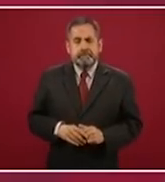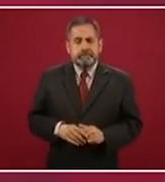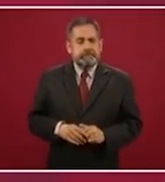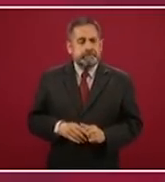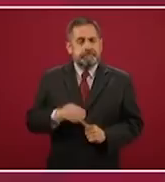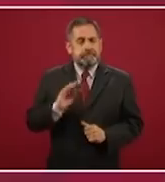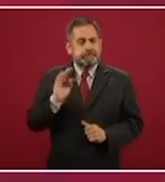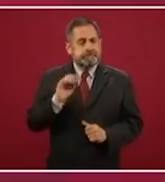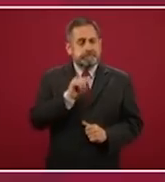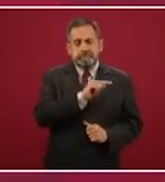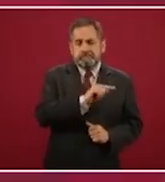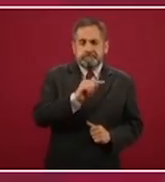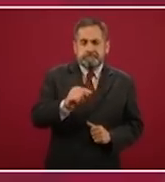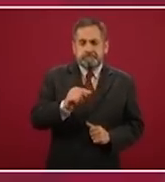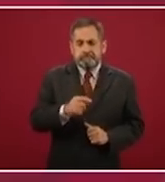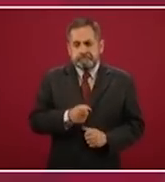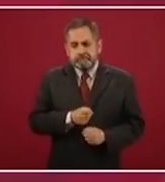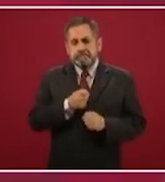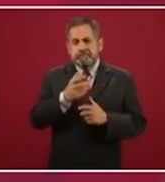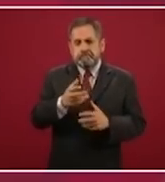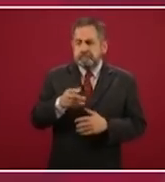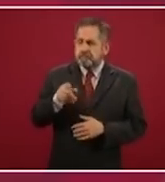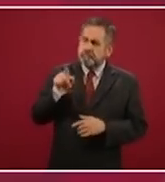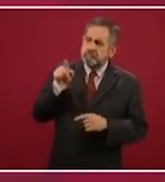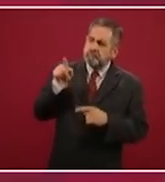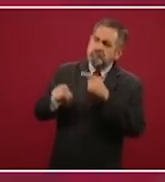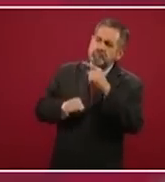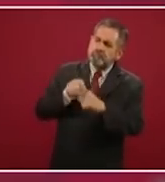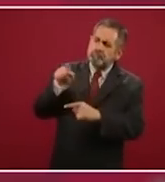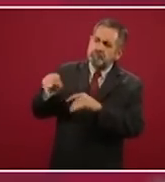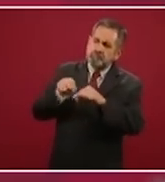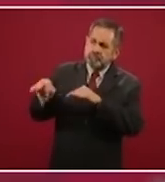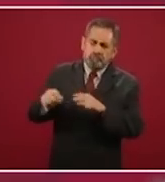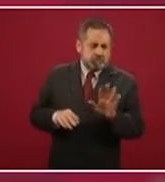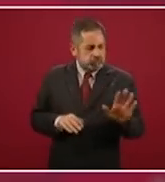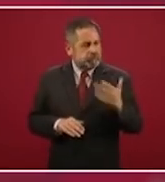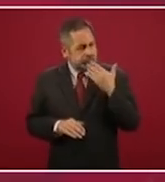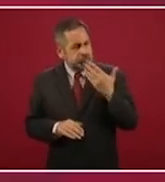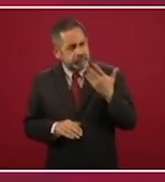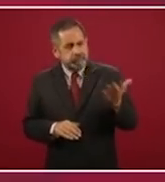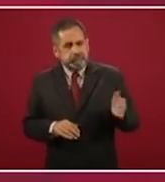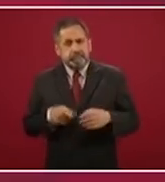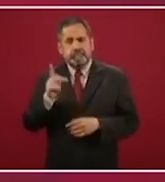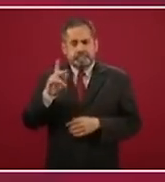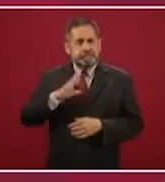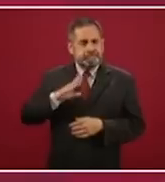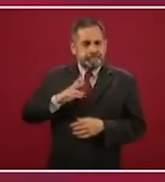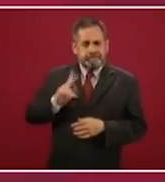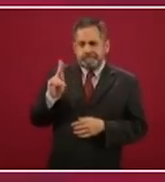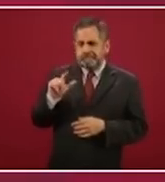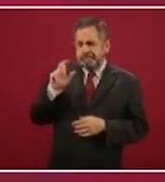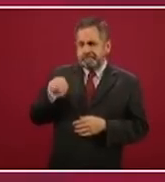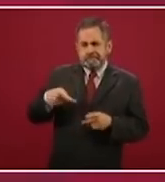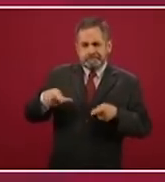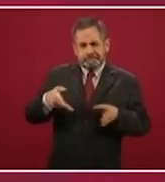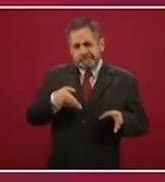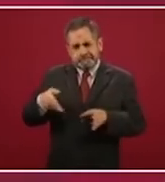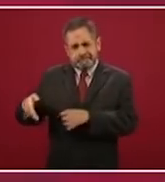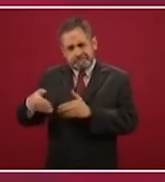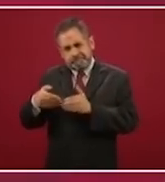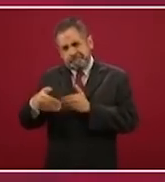vierten sobre nuestro trabajo. Pero hay una estrategia, no vamos